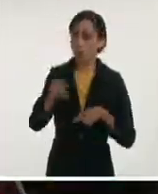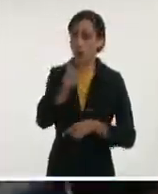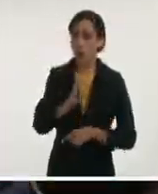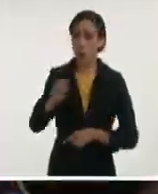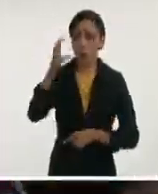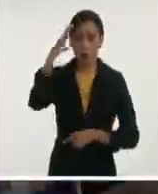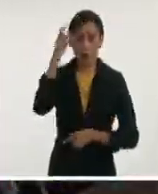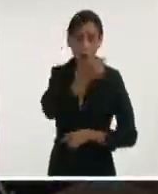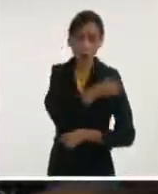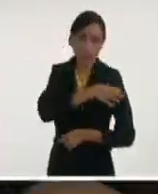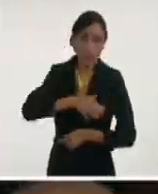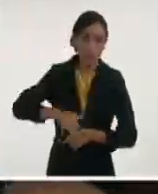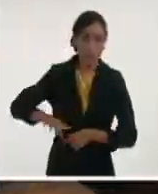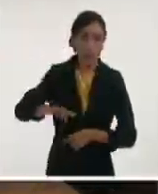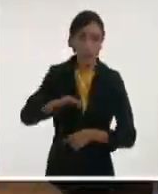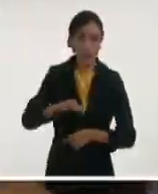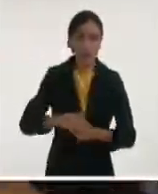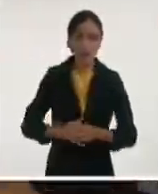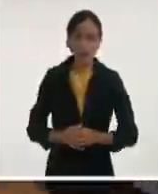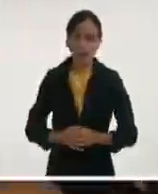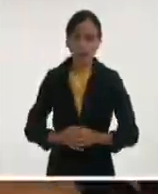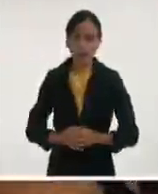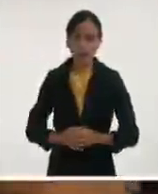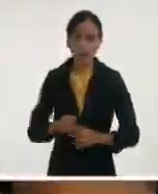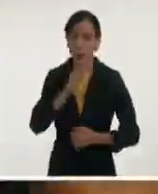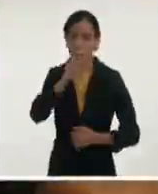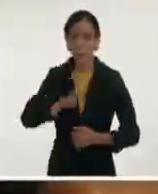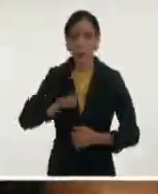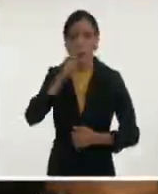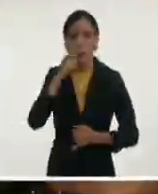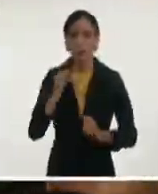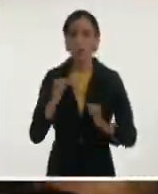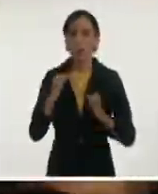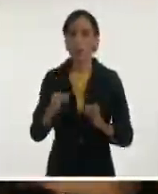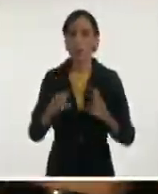del país. Adán Morel, Sistema Informativo de la Televisión Cubana.